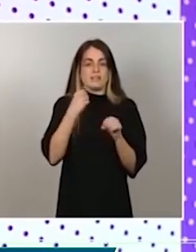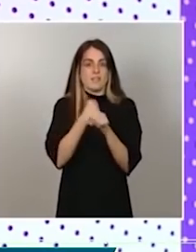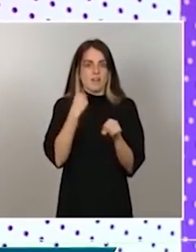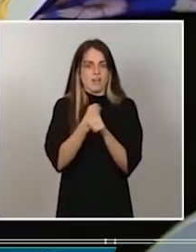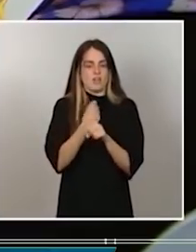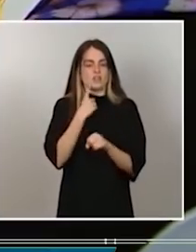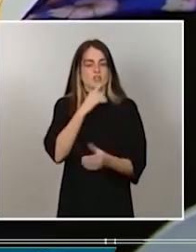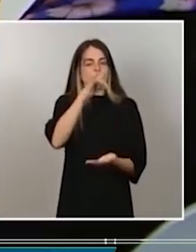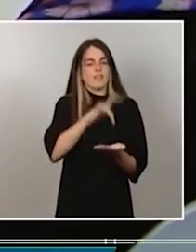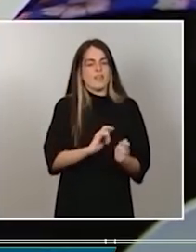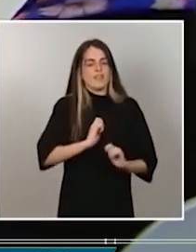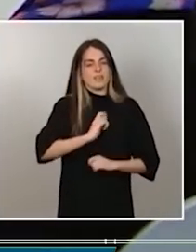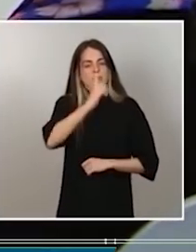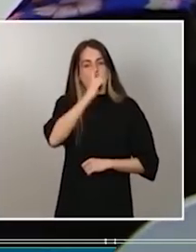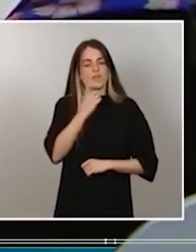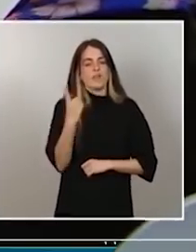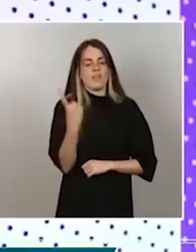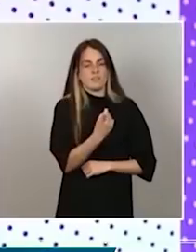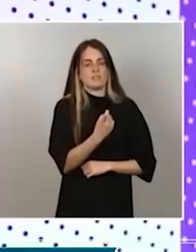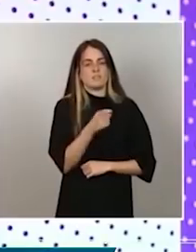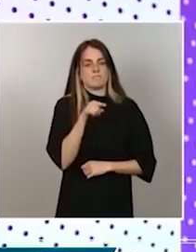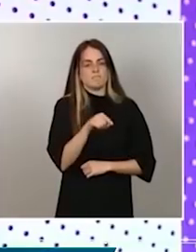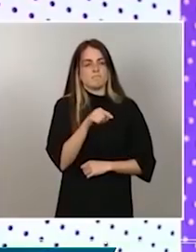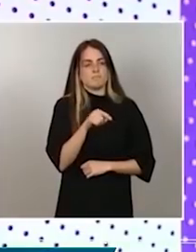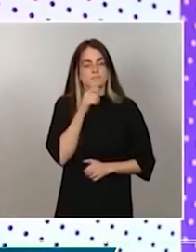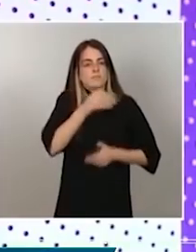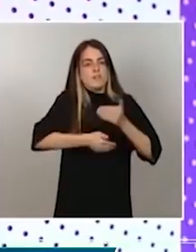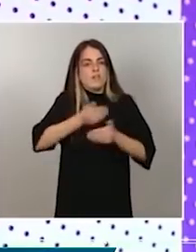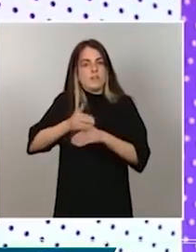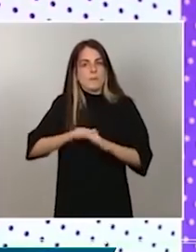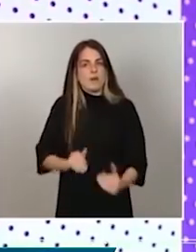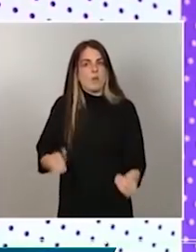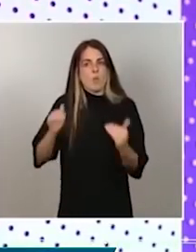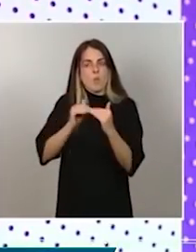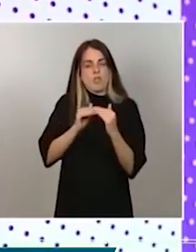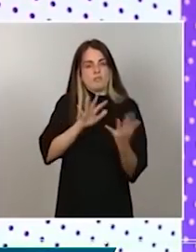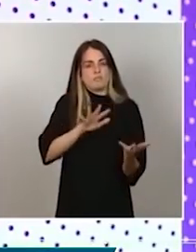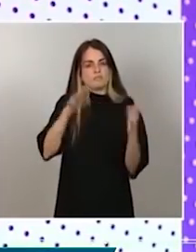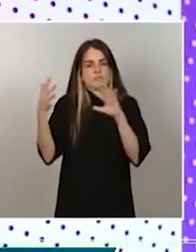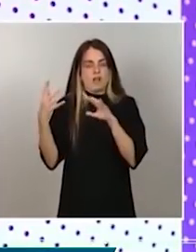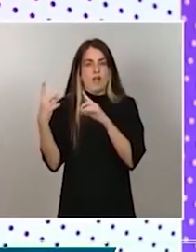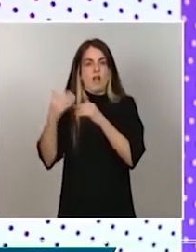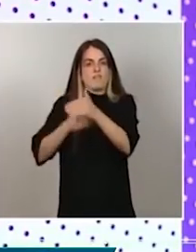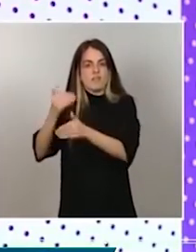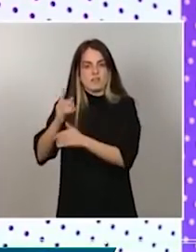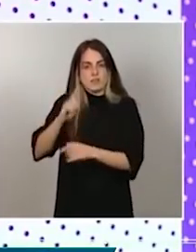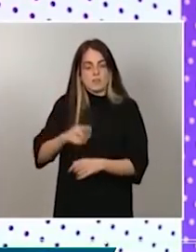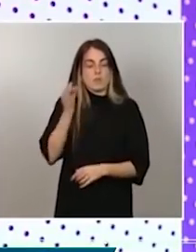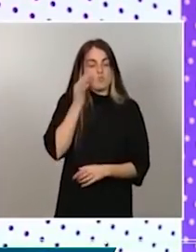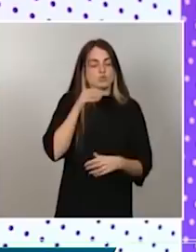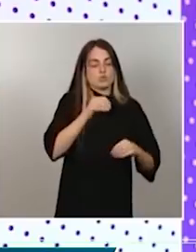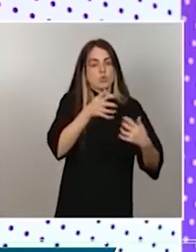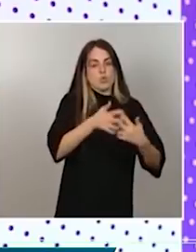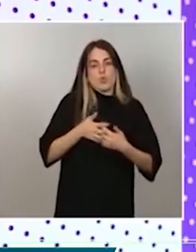tiene gente brillante y gente mediocre, como lo hay en todos los partidos políticos. Pero este señor ha acabado totalmente con la